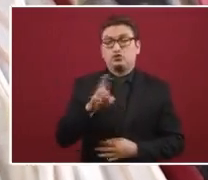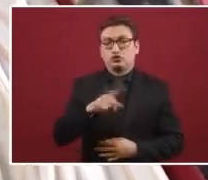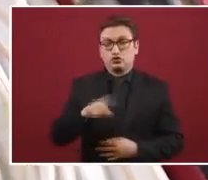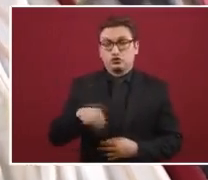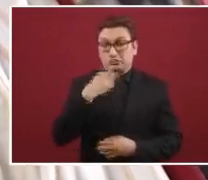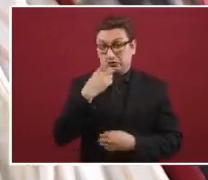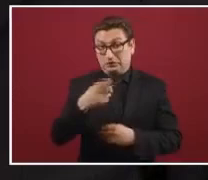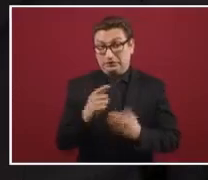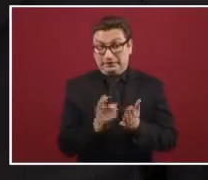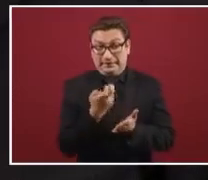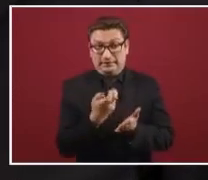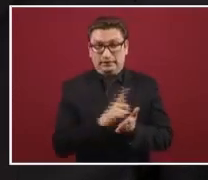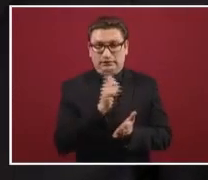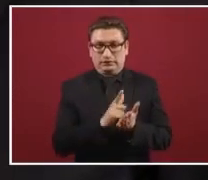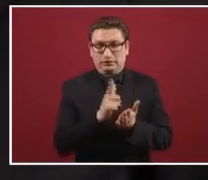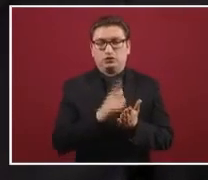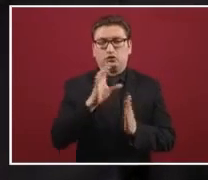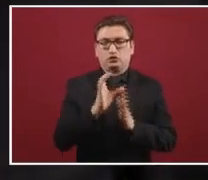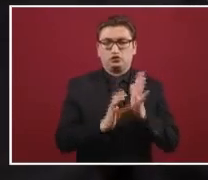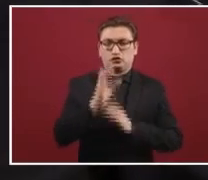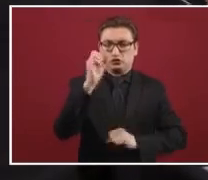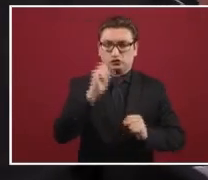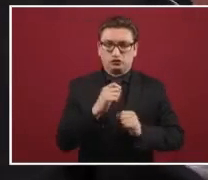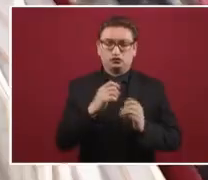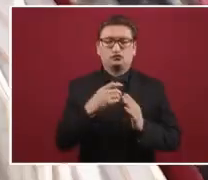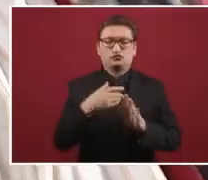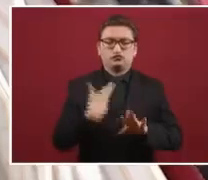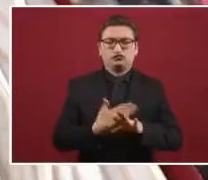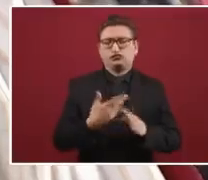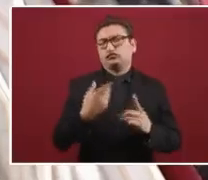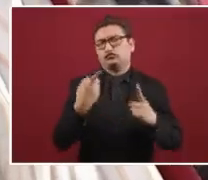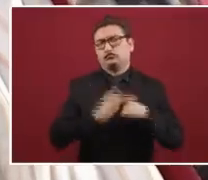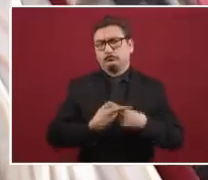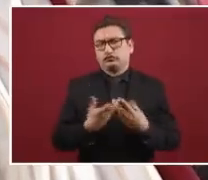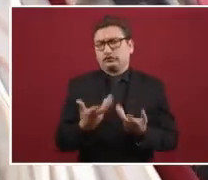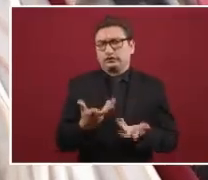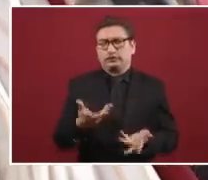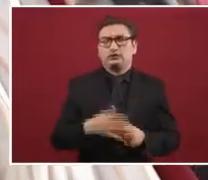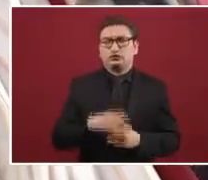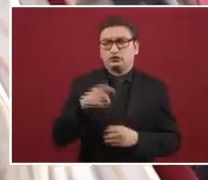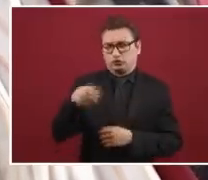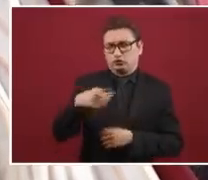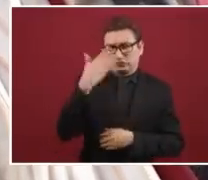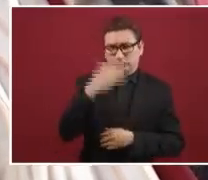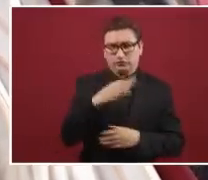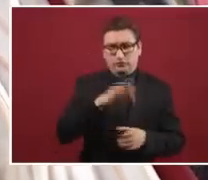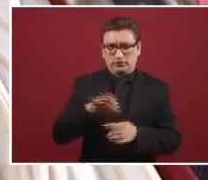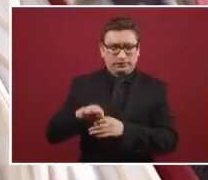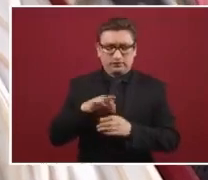Constitución. Una vez más le pregunto, ¿cuál es su punto de vista? ¿No? El sufragio efectivo, no